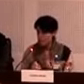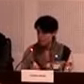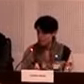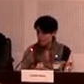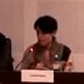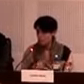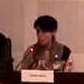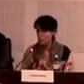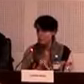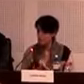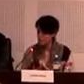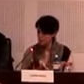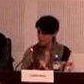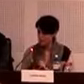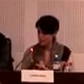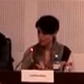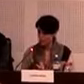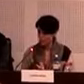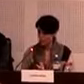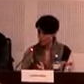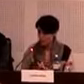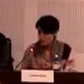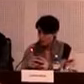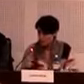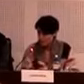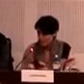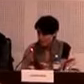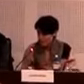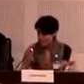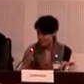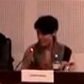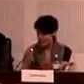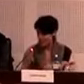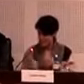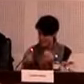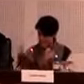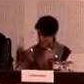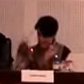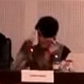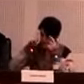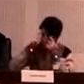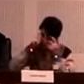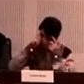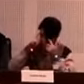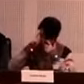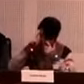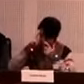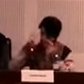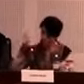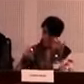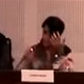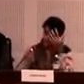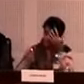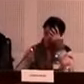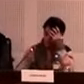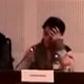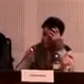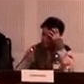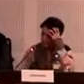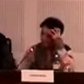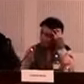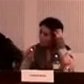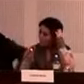me decían, ¿cómo eres lesbiana si eres guapa? O sea, hasta ahí llega la poca mentalidad de algunas